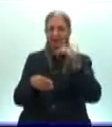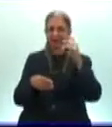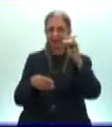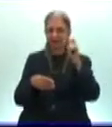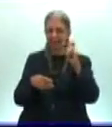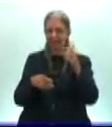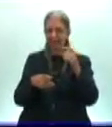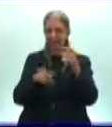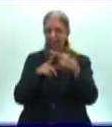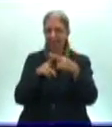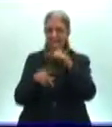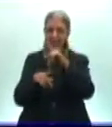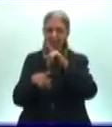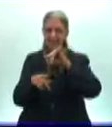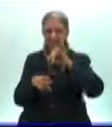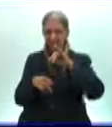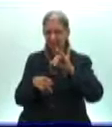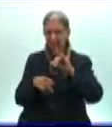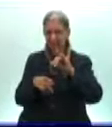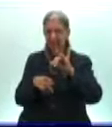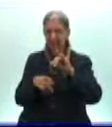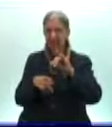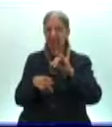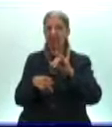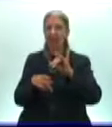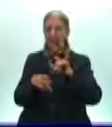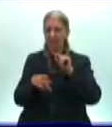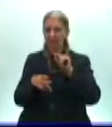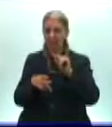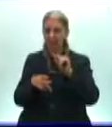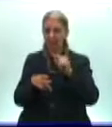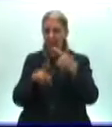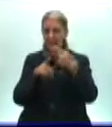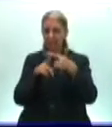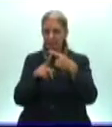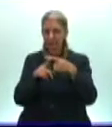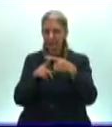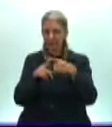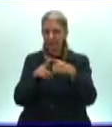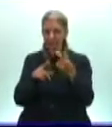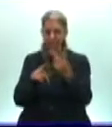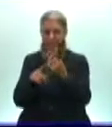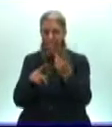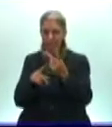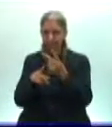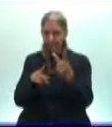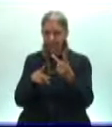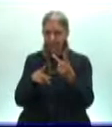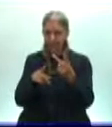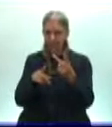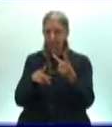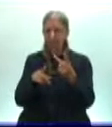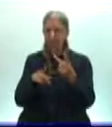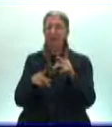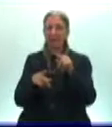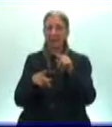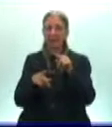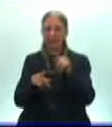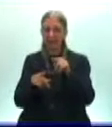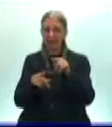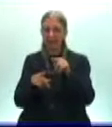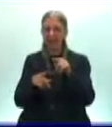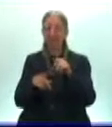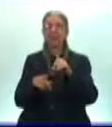a sumar 8 en ambos miembros de la desigualdad. Ya sabemos que se va a mantener esa